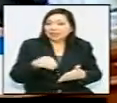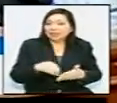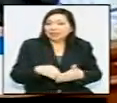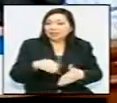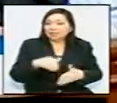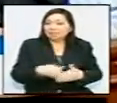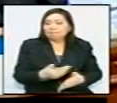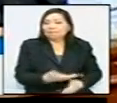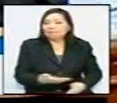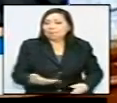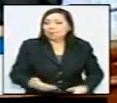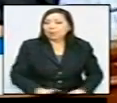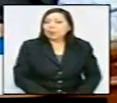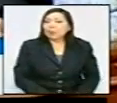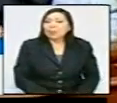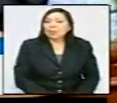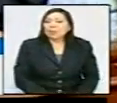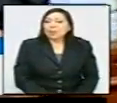a votación.